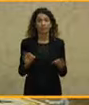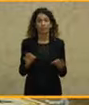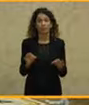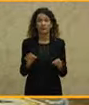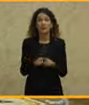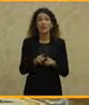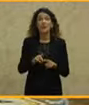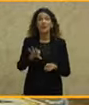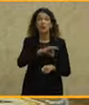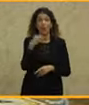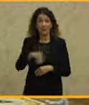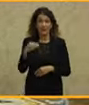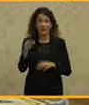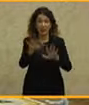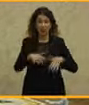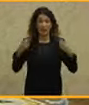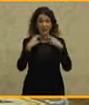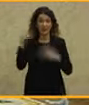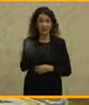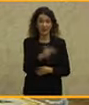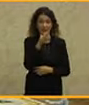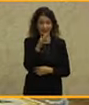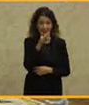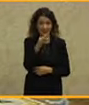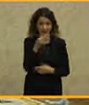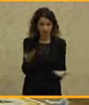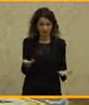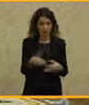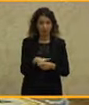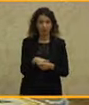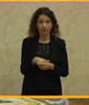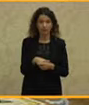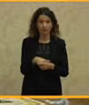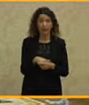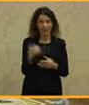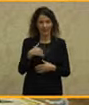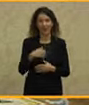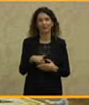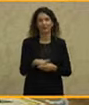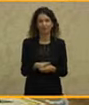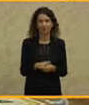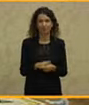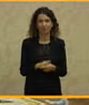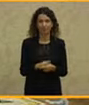Todavía no llegó la señora presidenta del Congreso, que llegará. ¿Está?